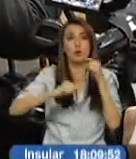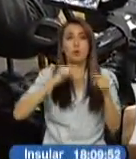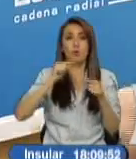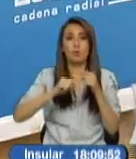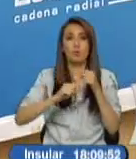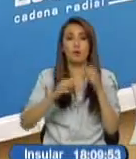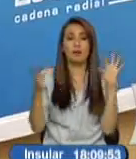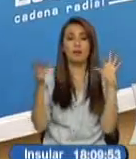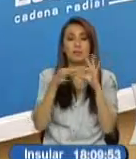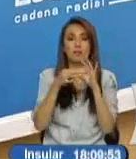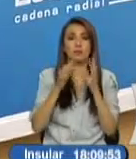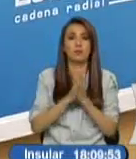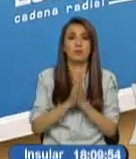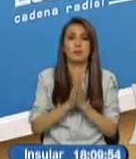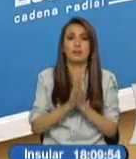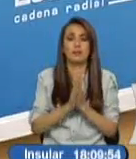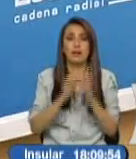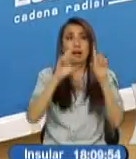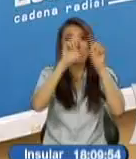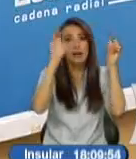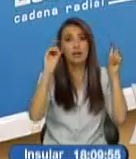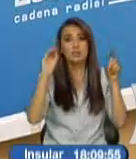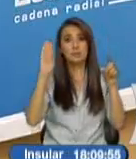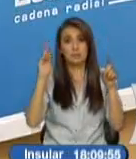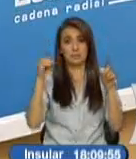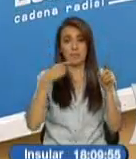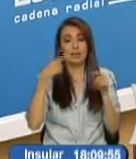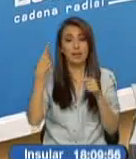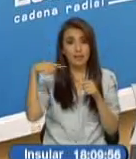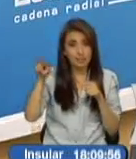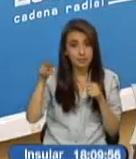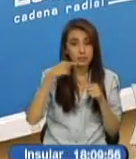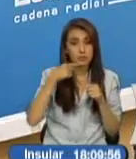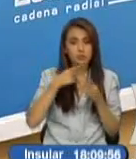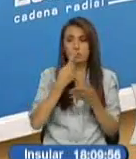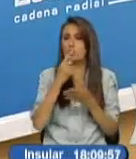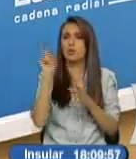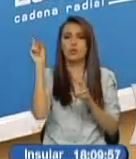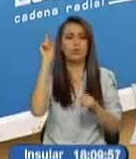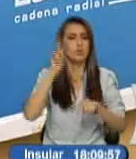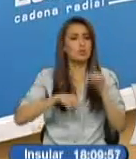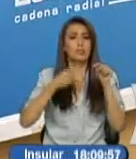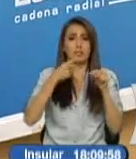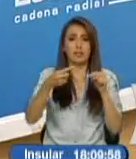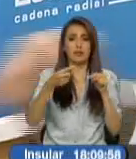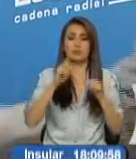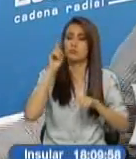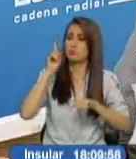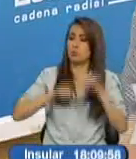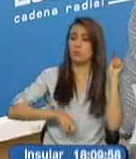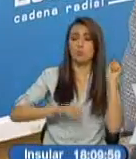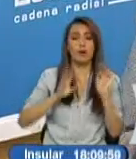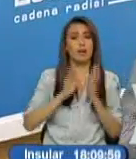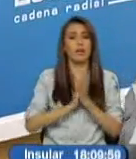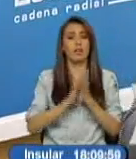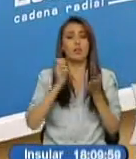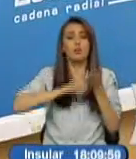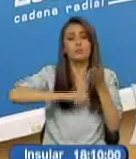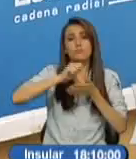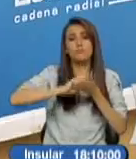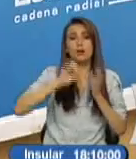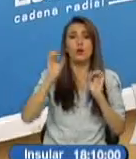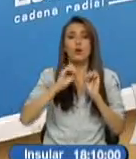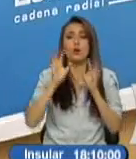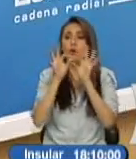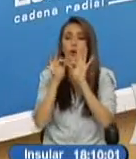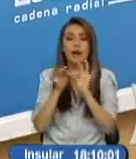Odebrecht. Ellos se niegan a reparar la central, se niegan en reiteradas ocasiones. Cuando pedíamos solo una